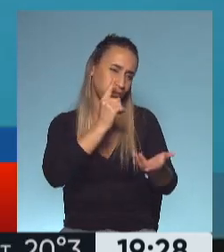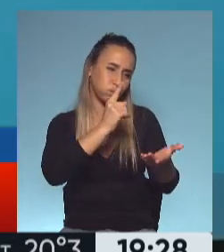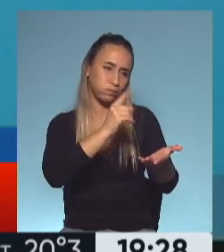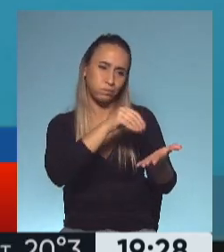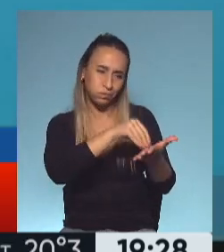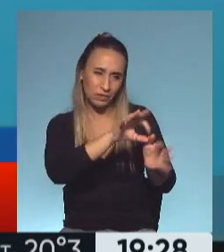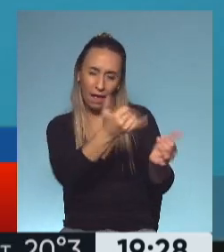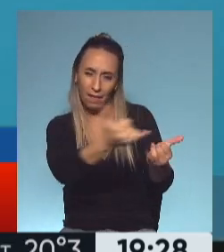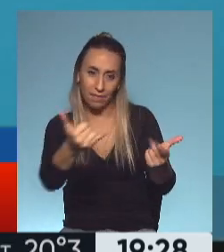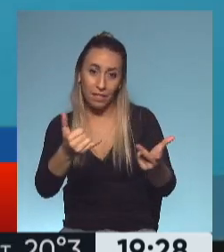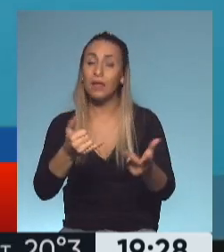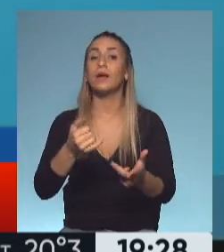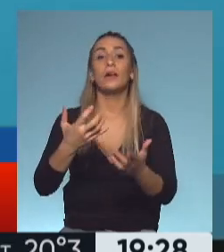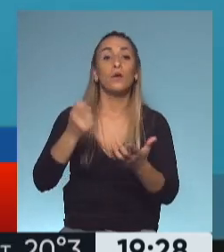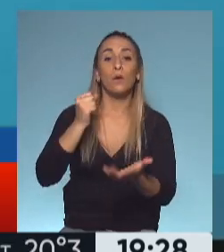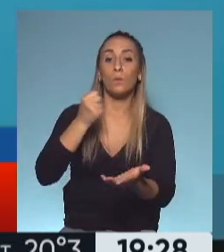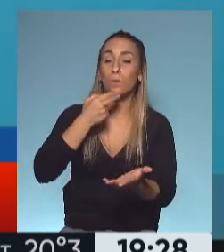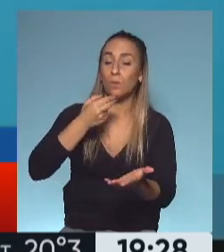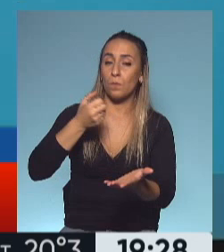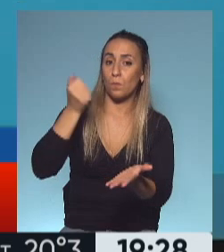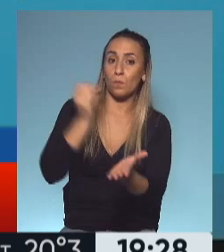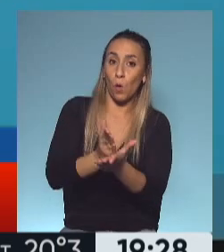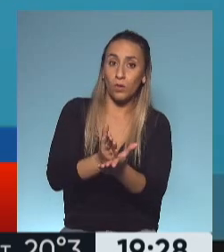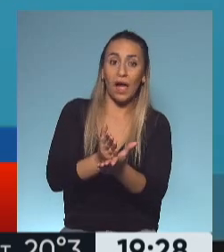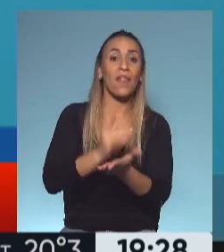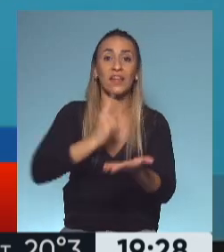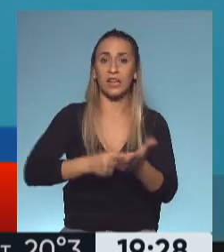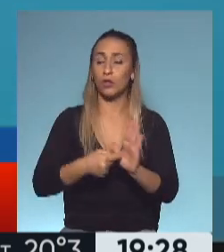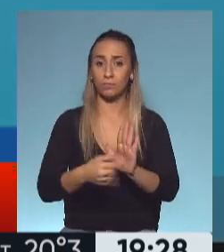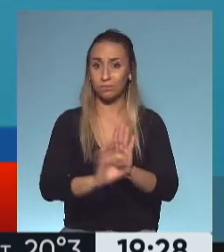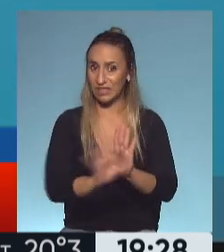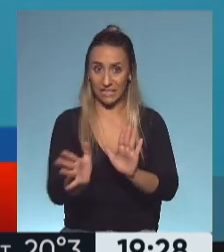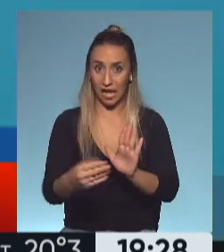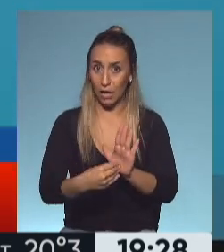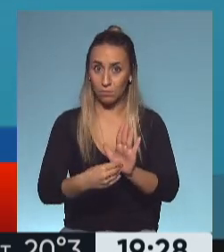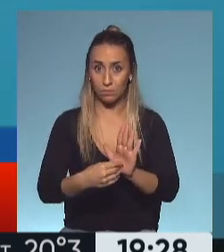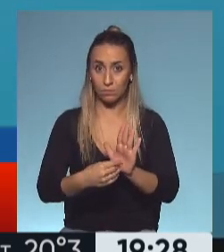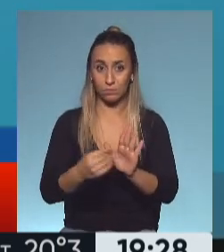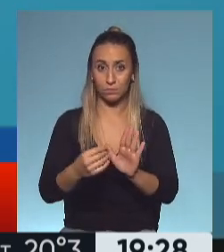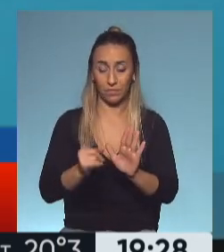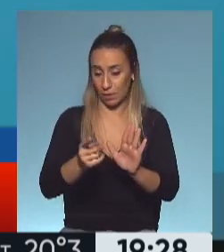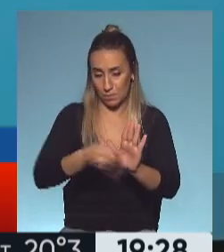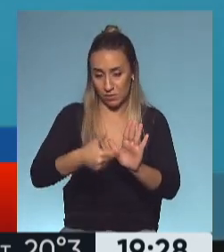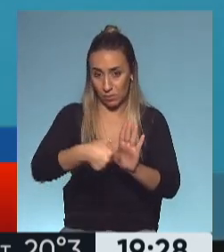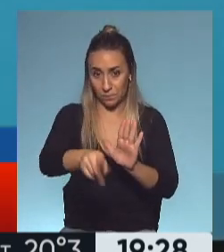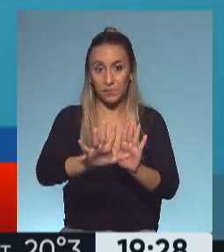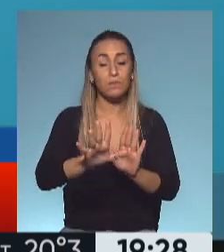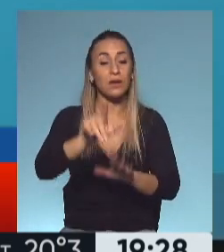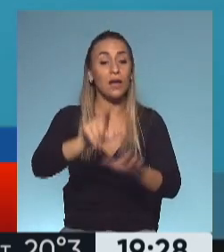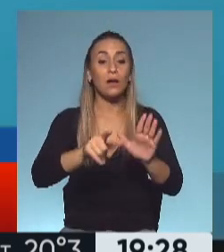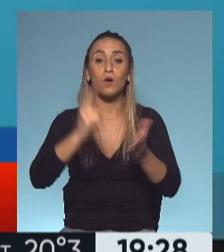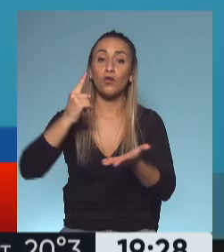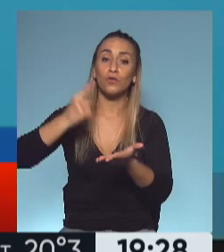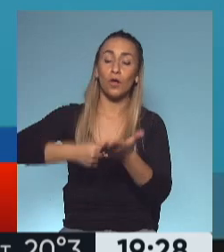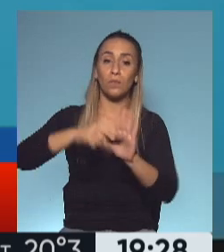el sistema de multas. Ya está vigente el decreto para las multas que tienen que ver con el incumplimiento de las normas